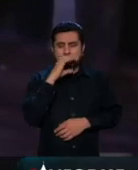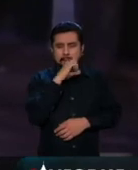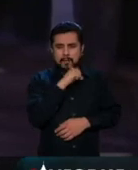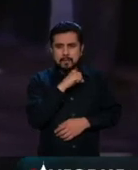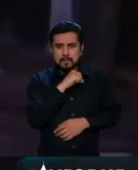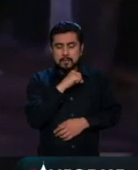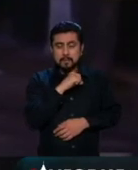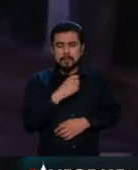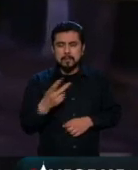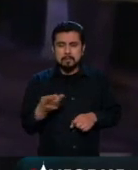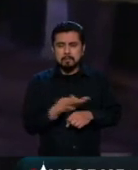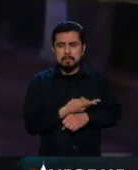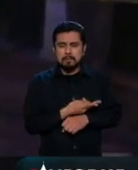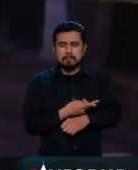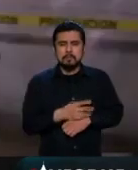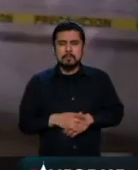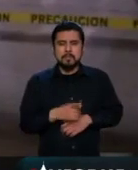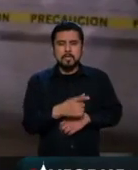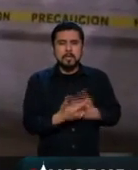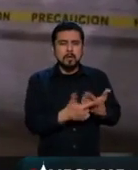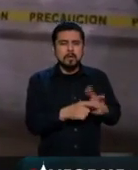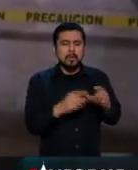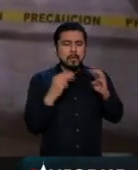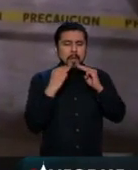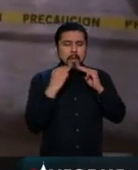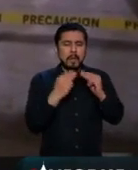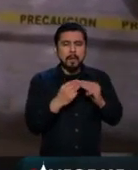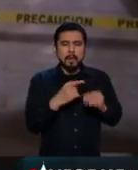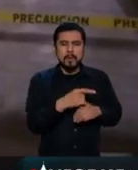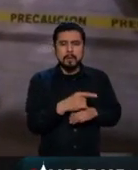donde el crimen organizado